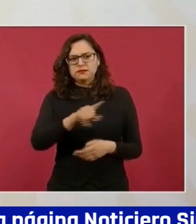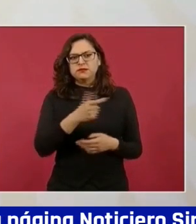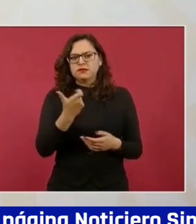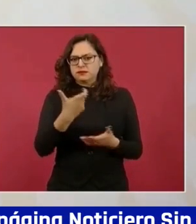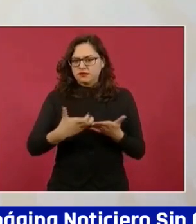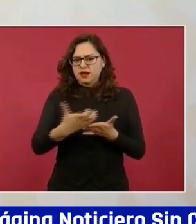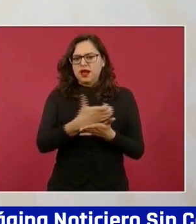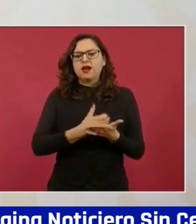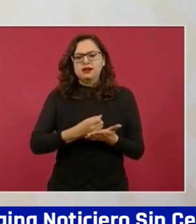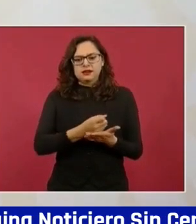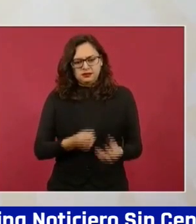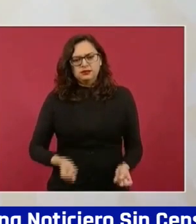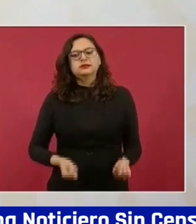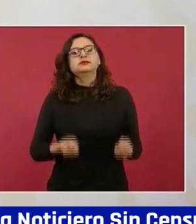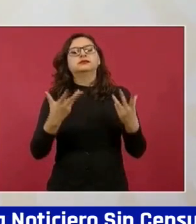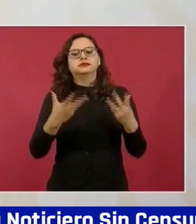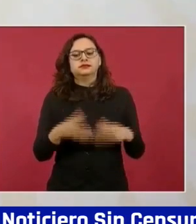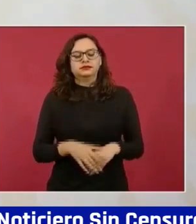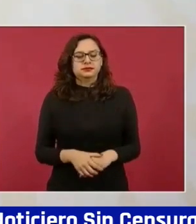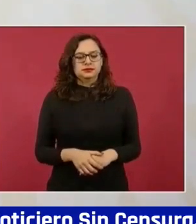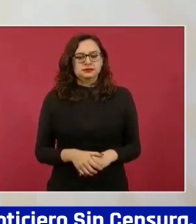y otros.